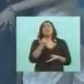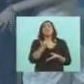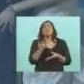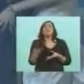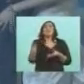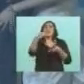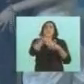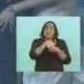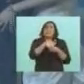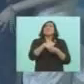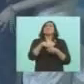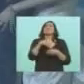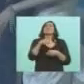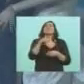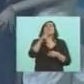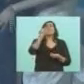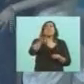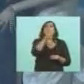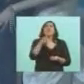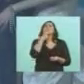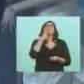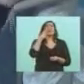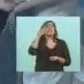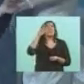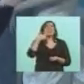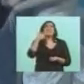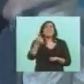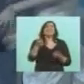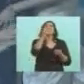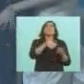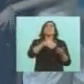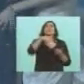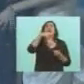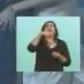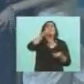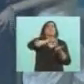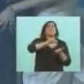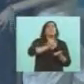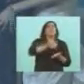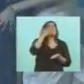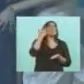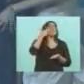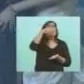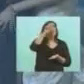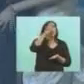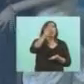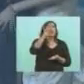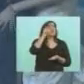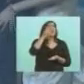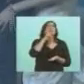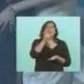en importantes desarrolladores inmobiliarios como IRSA, como Consultatio, en el Nordelta, no estamos proponiendo nada nuevo. Estamos